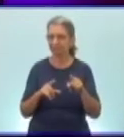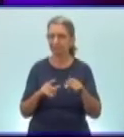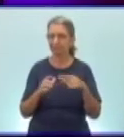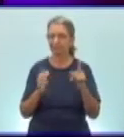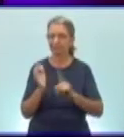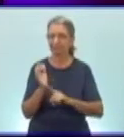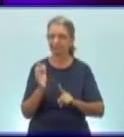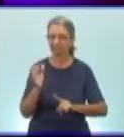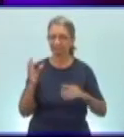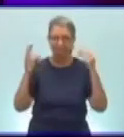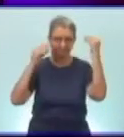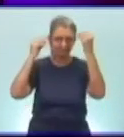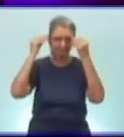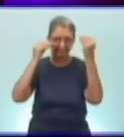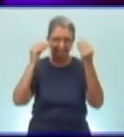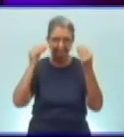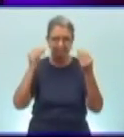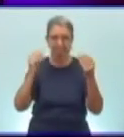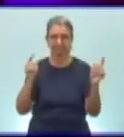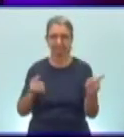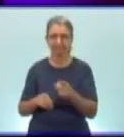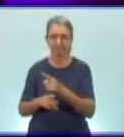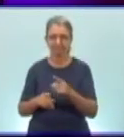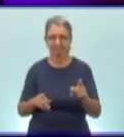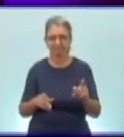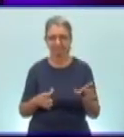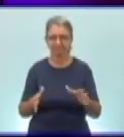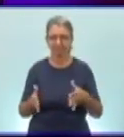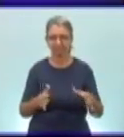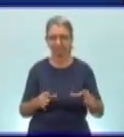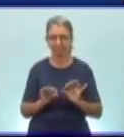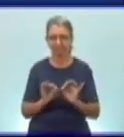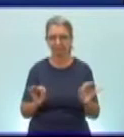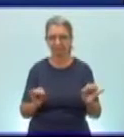hacer sobre el movimiento armónico simple. Veamos.